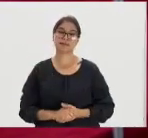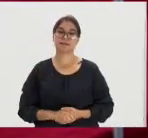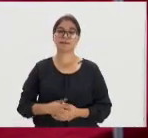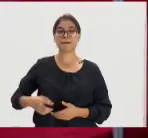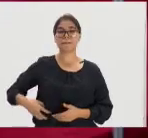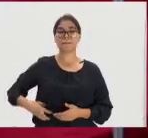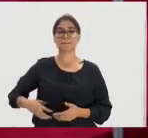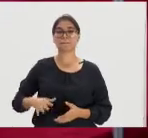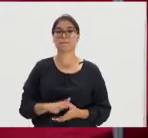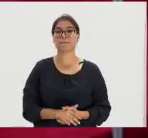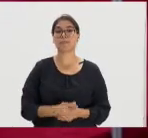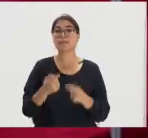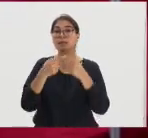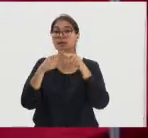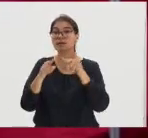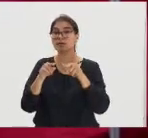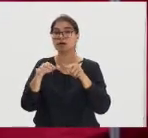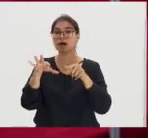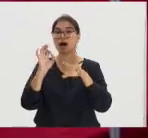creer que el demonio me quitó la ropa.